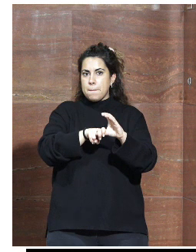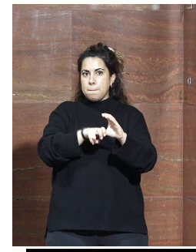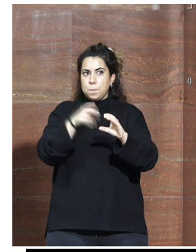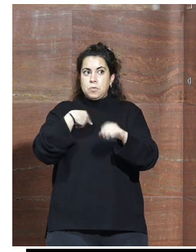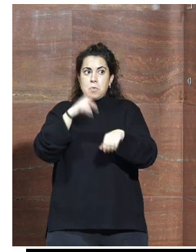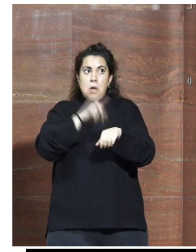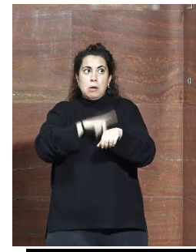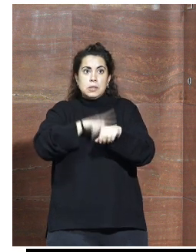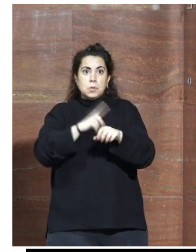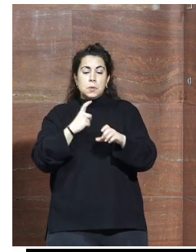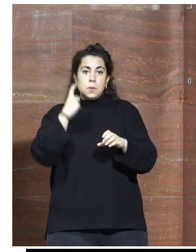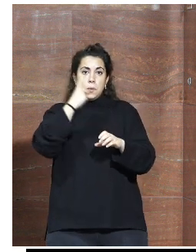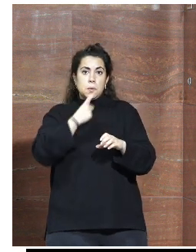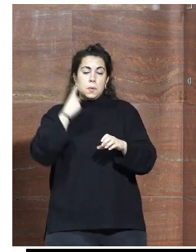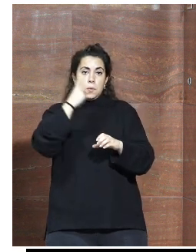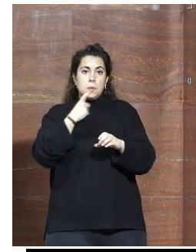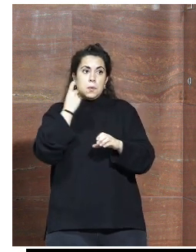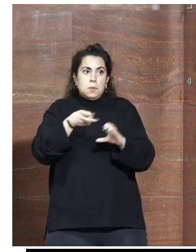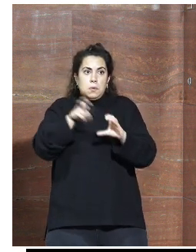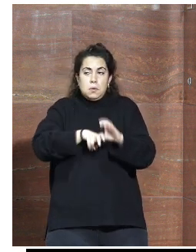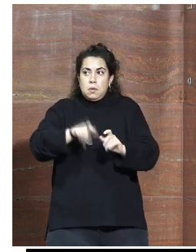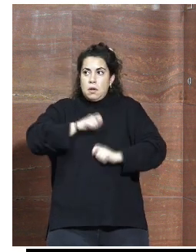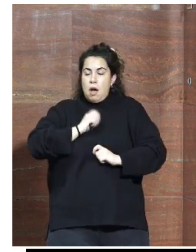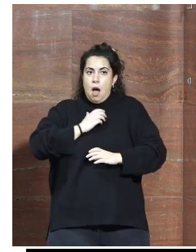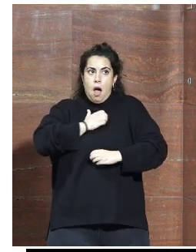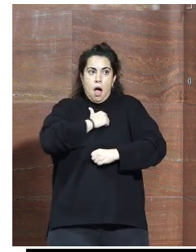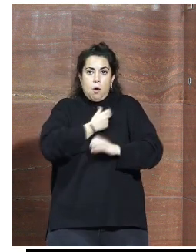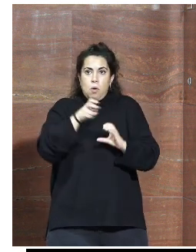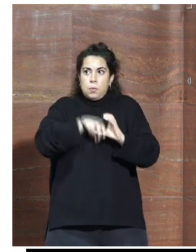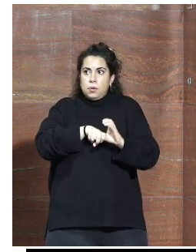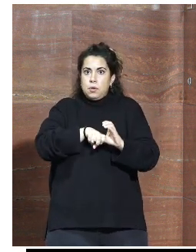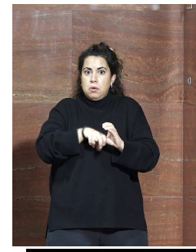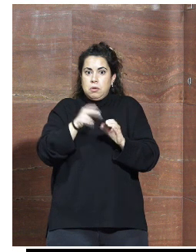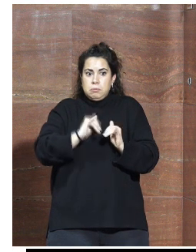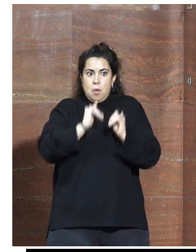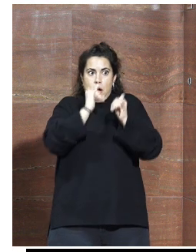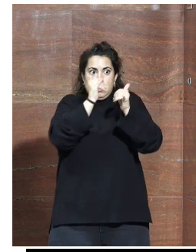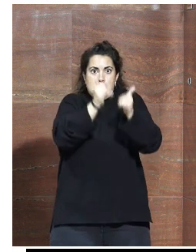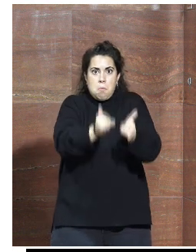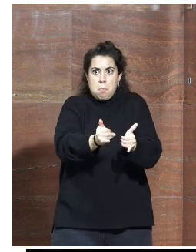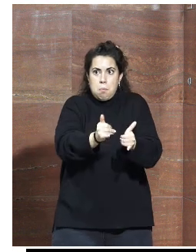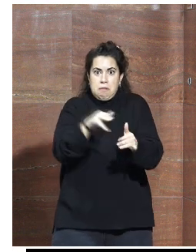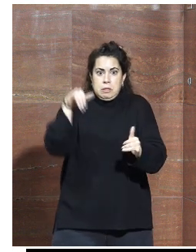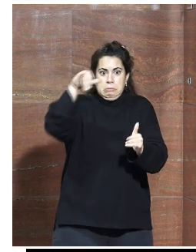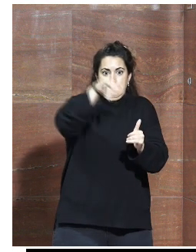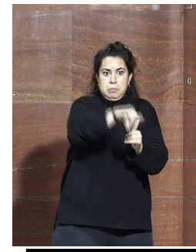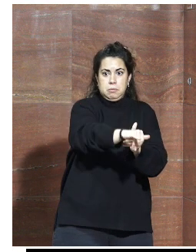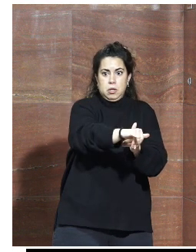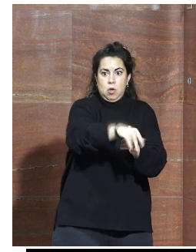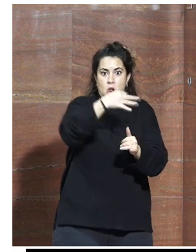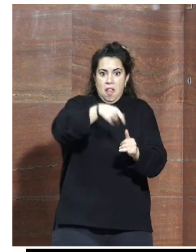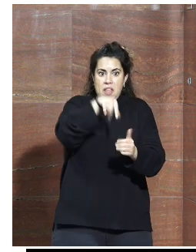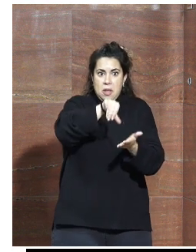sé cuánto tiempo dentro de una cosa que es muy agobiante, termino llegando a un destino y luego debo salir del